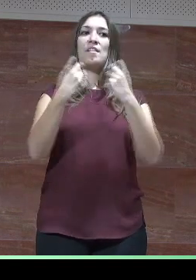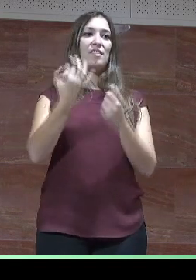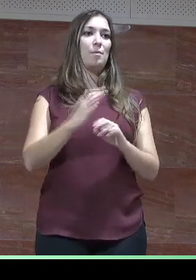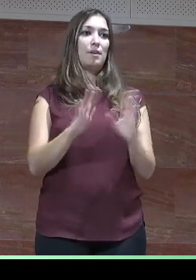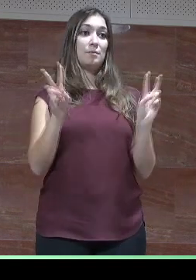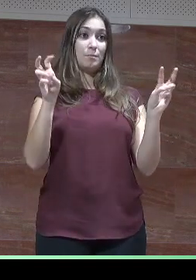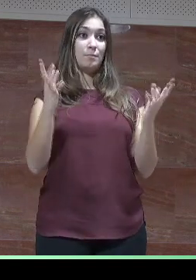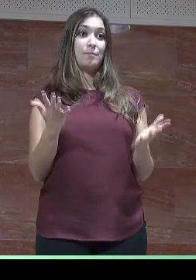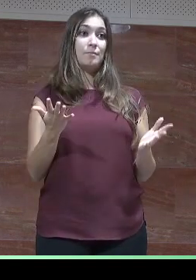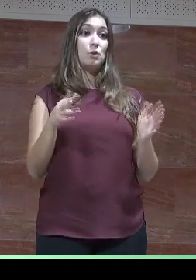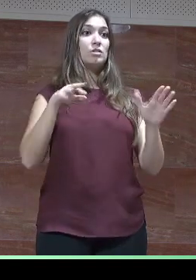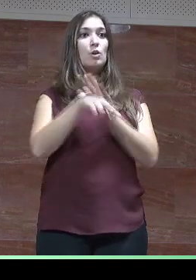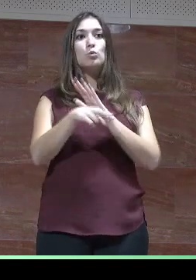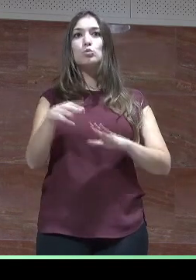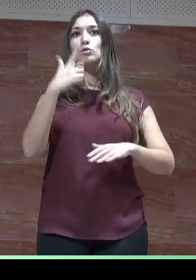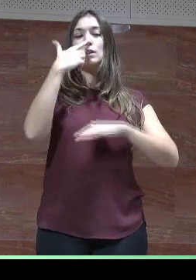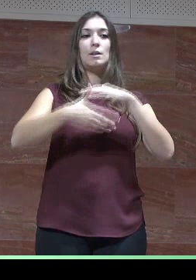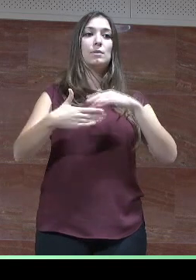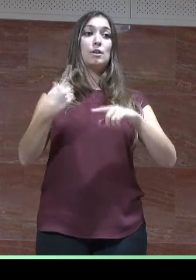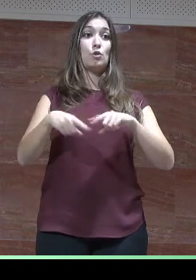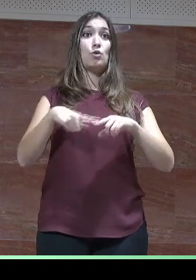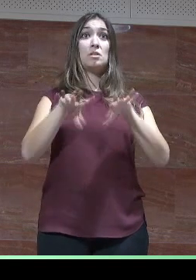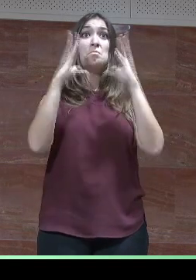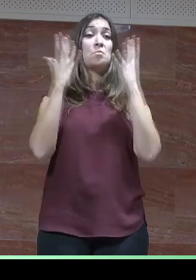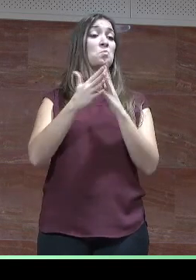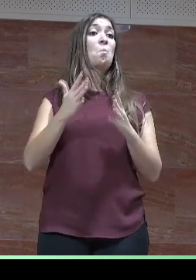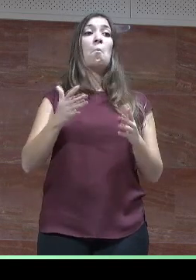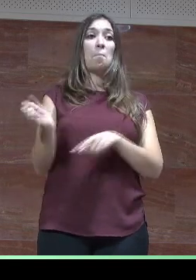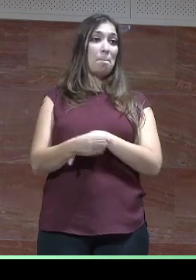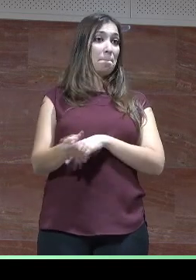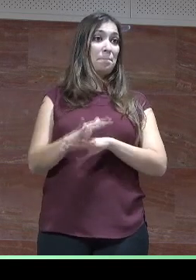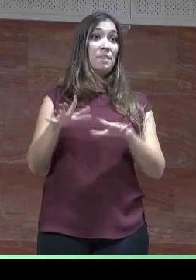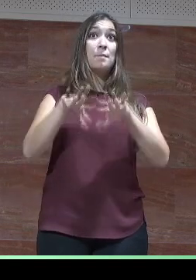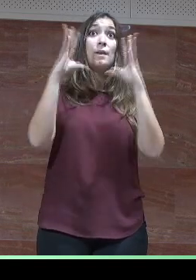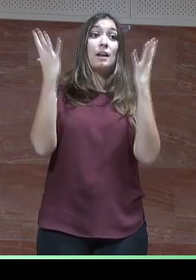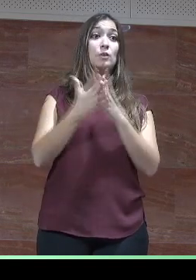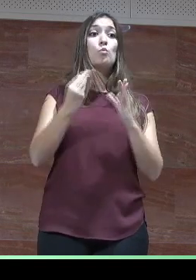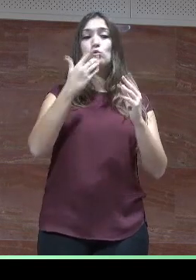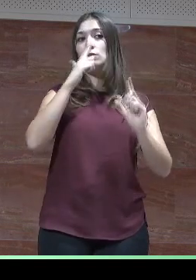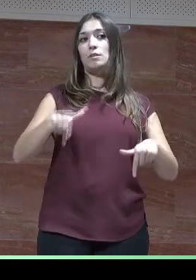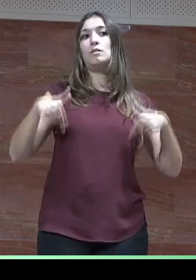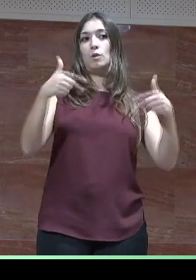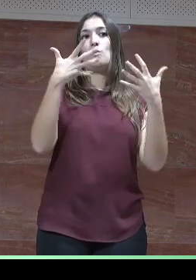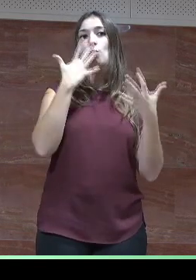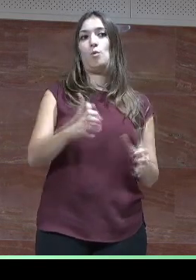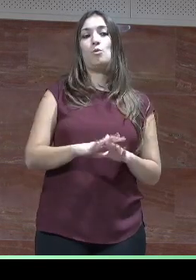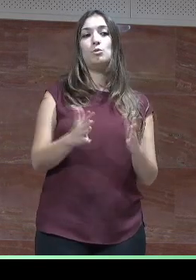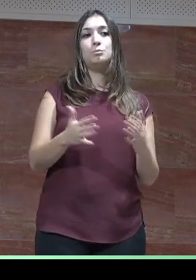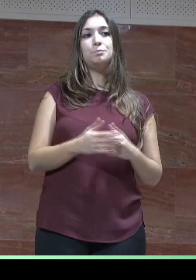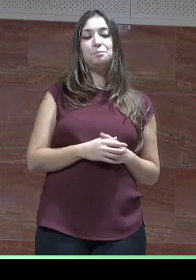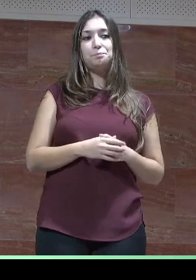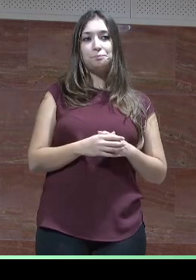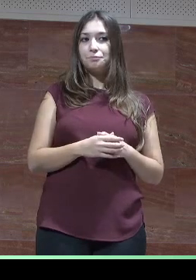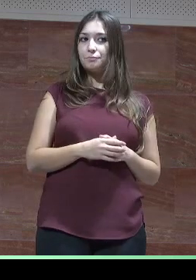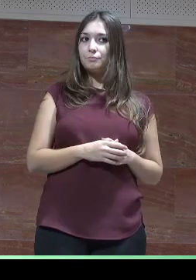cuenta los recursos, los límites de nuestro propio planeta, generador enorme de residuos y que todos